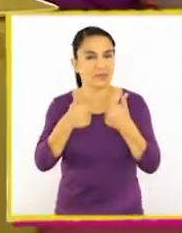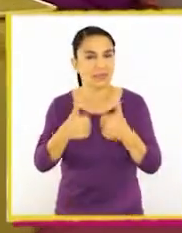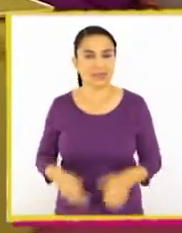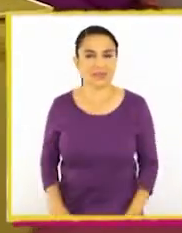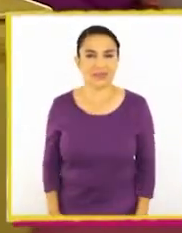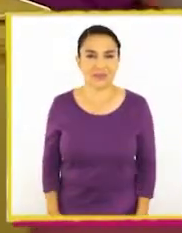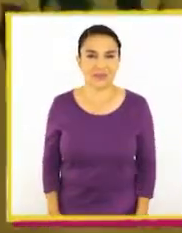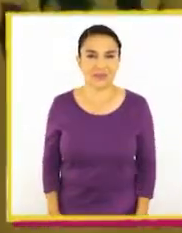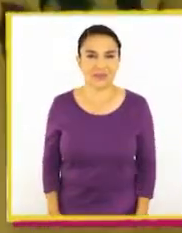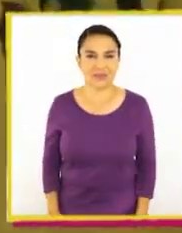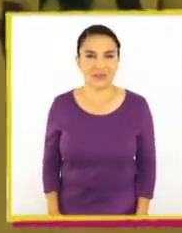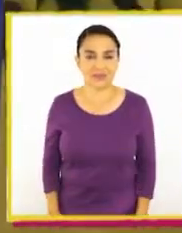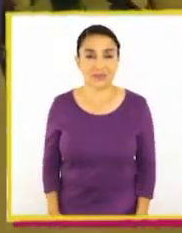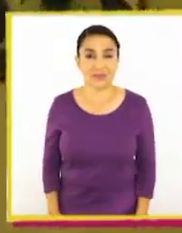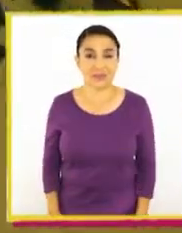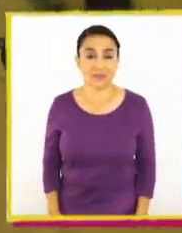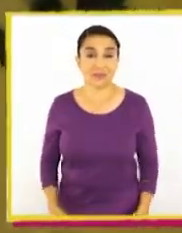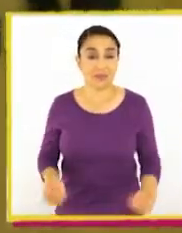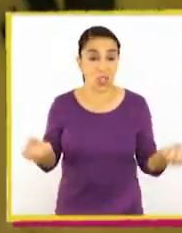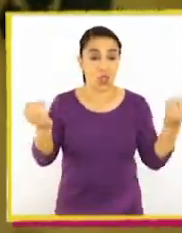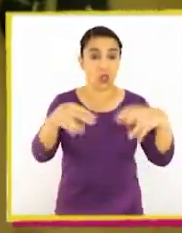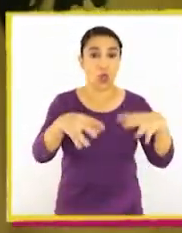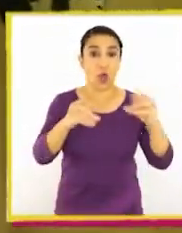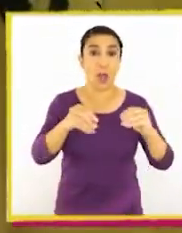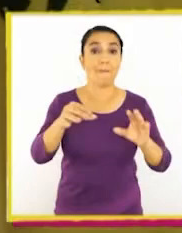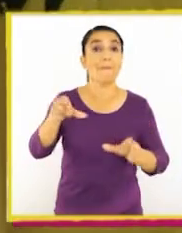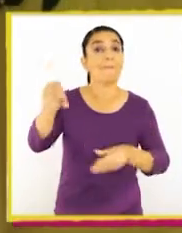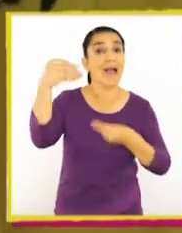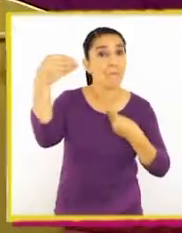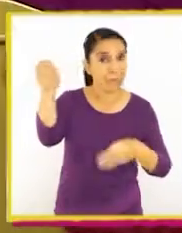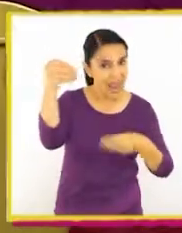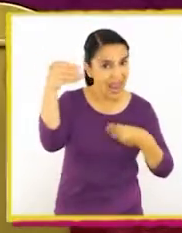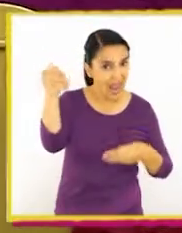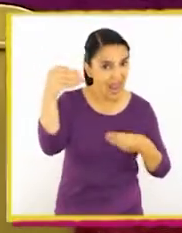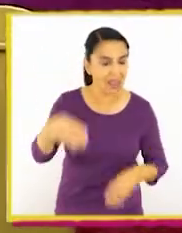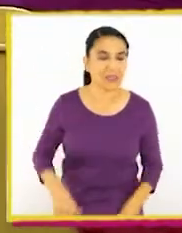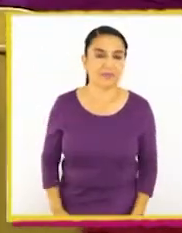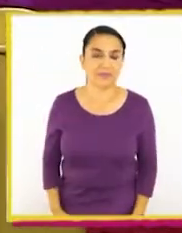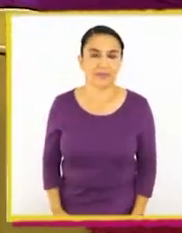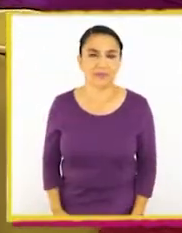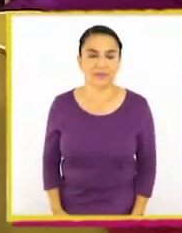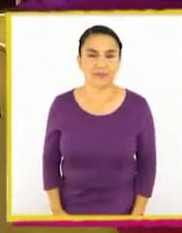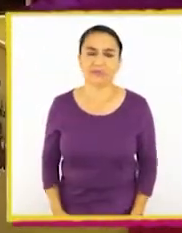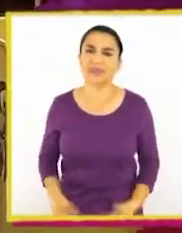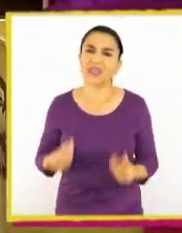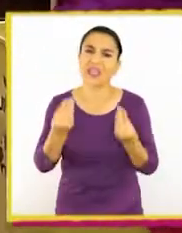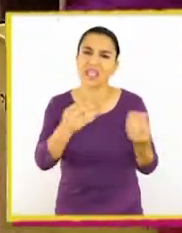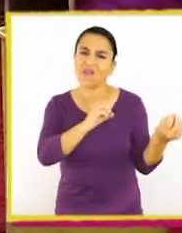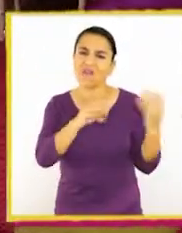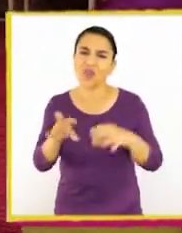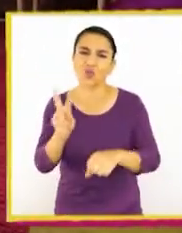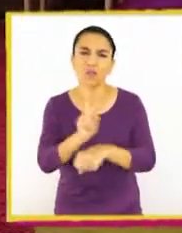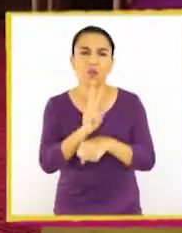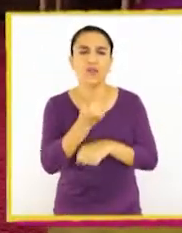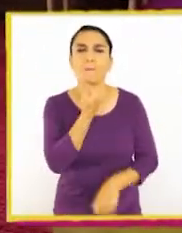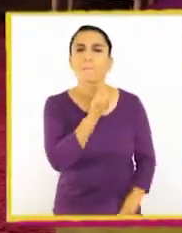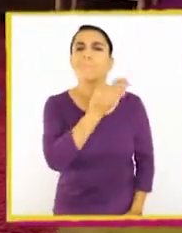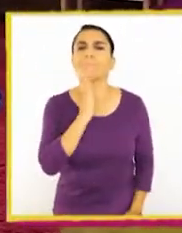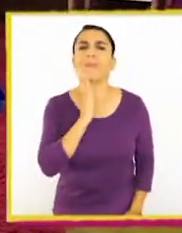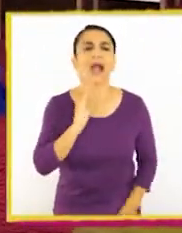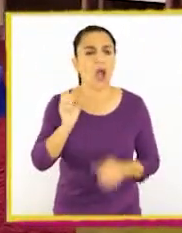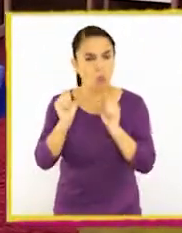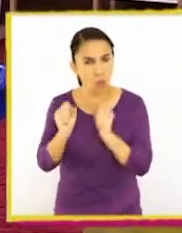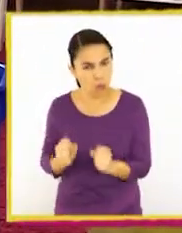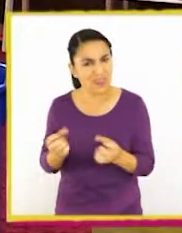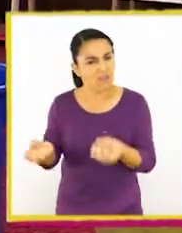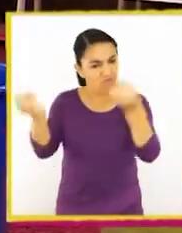Bien. Sirve para dejar papel. ¿Qué residuos de la profesora Maca podríamos introducir